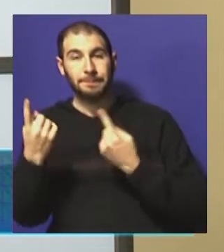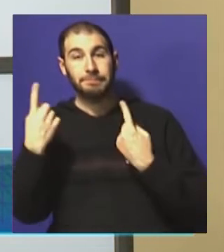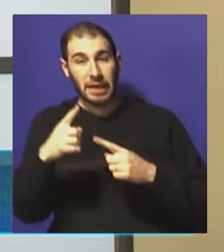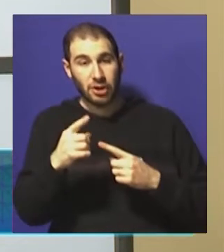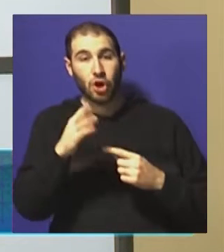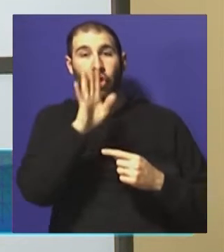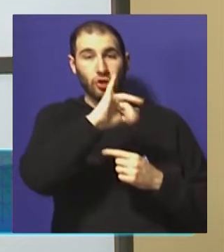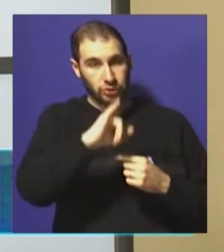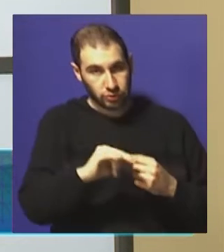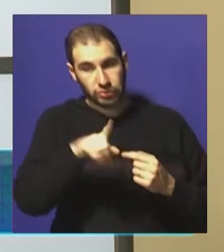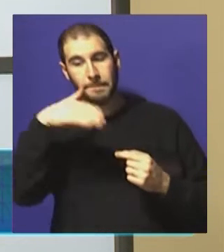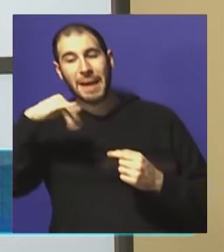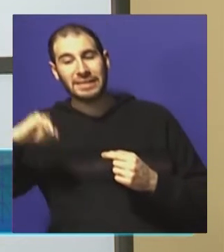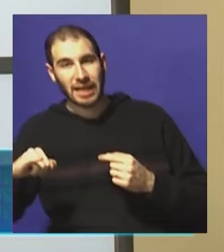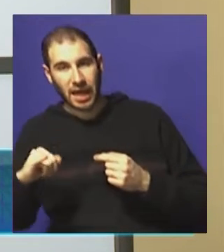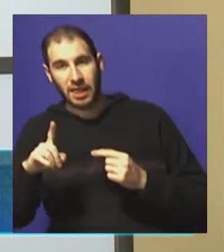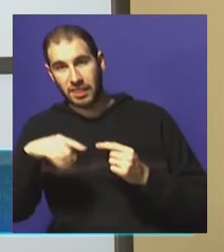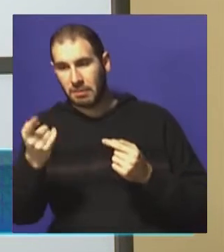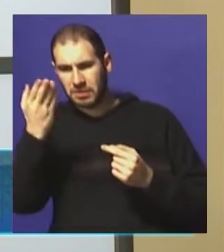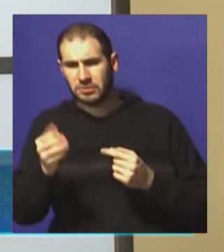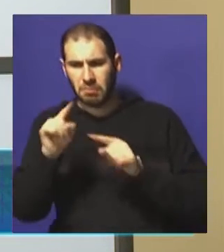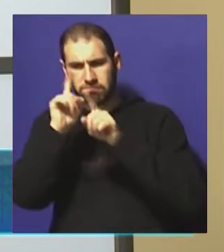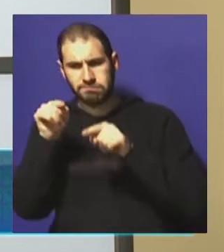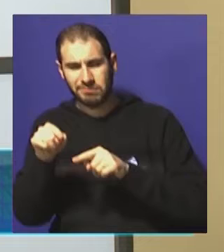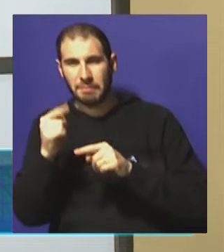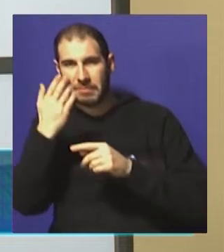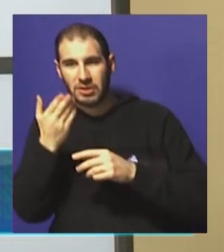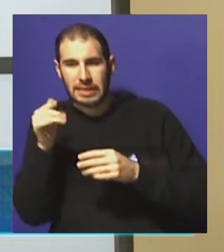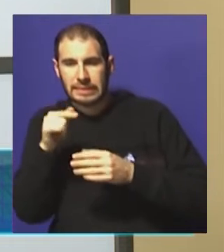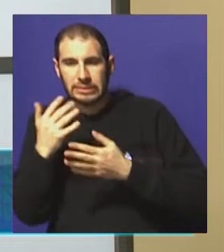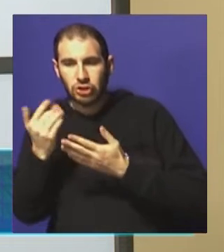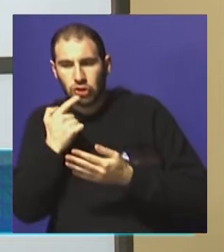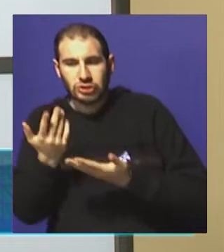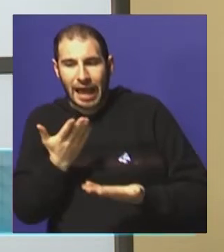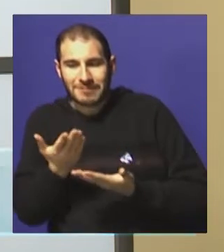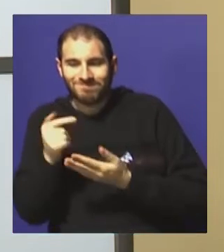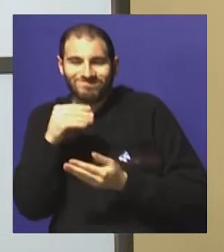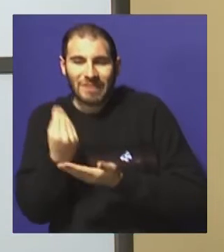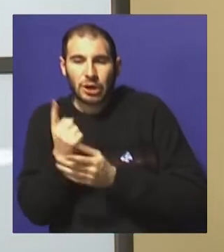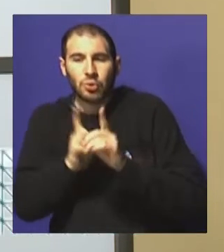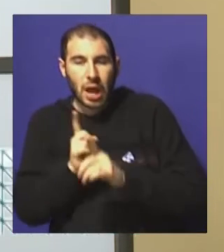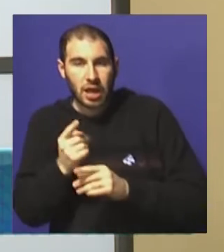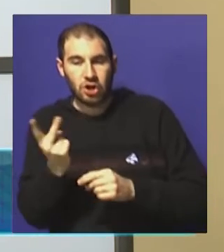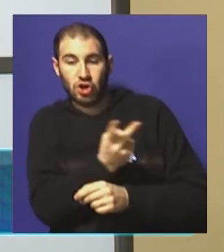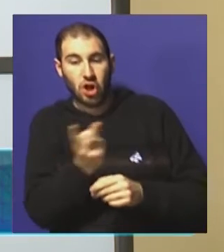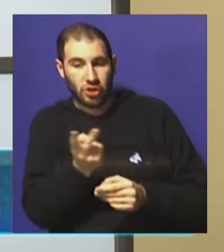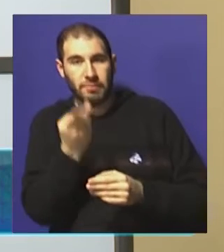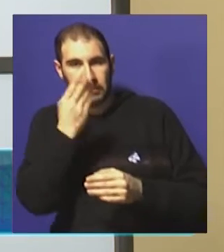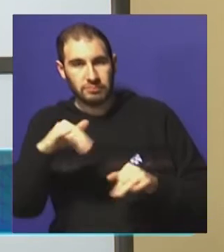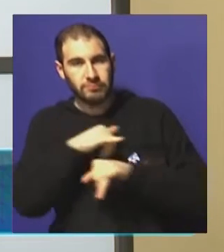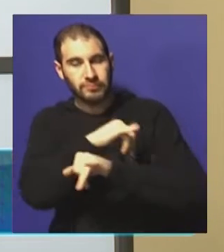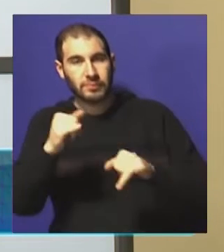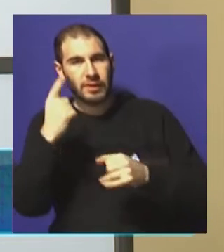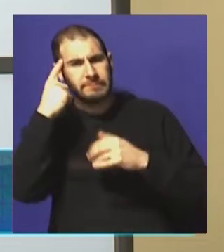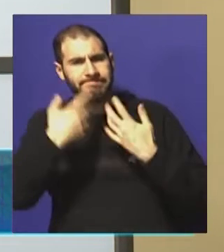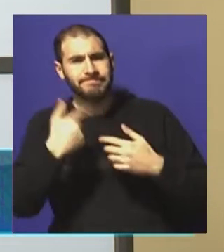tanto Godoy Cruz primero y Massa, el gran desconocido, el que uno no termina de saber bien qué papel jugó, fueron los dos portavoces del